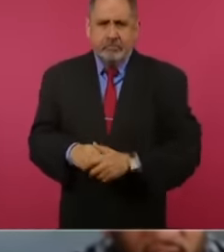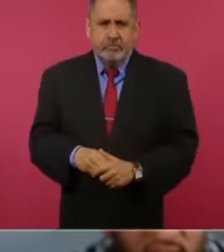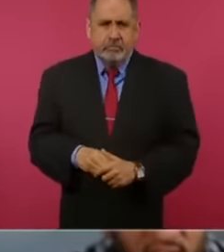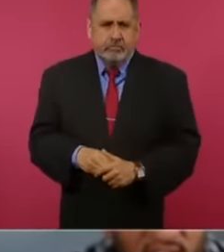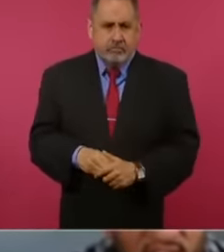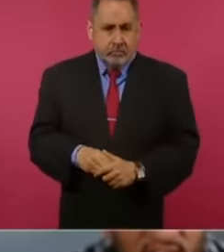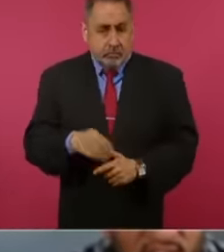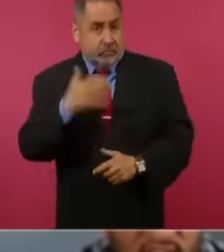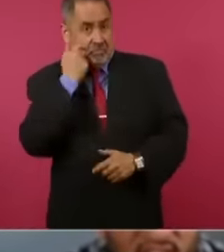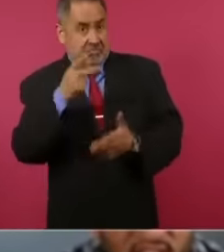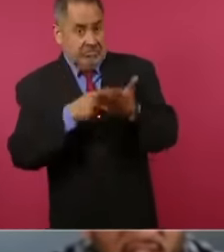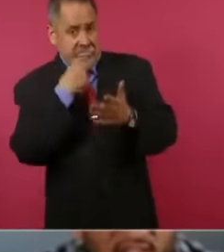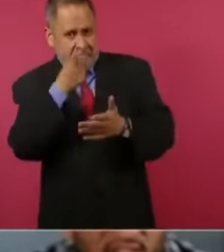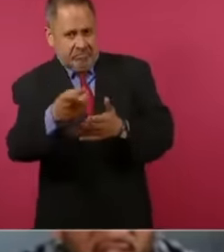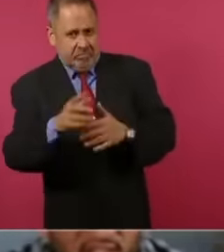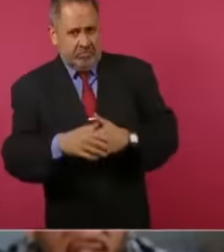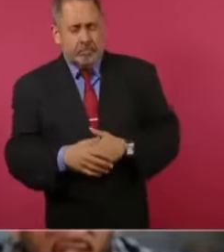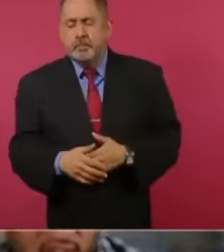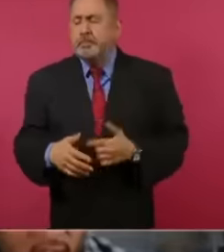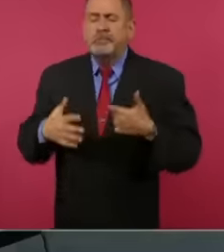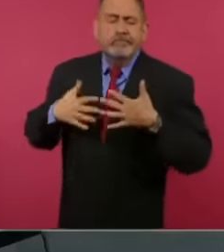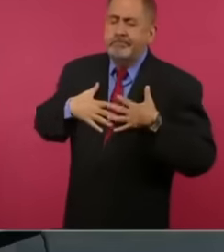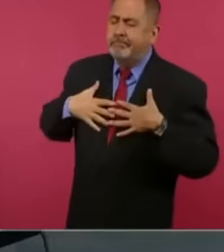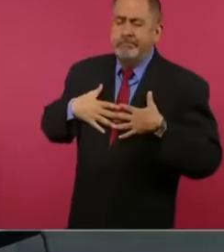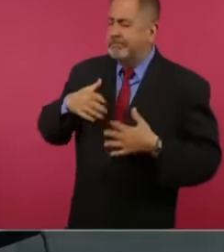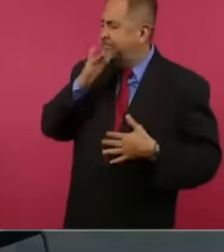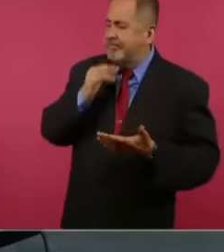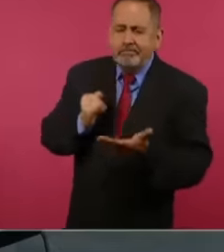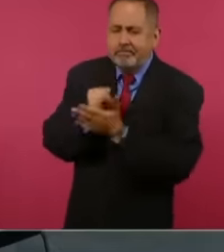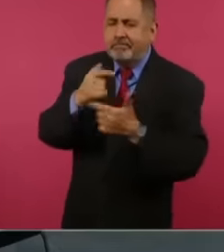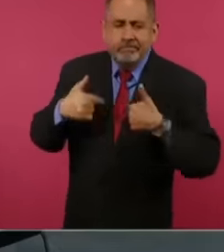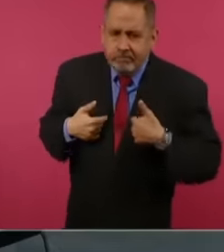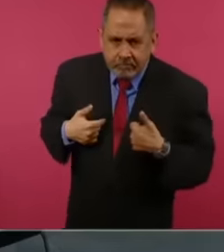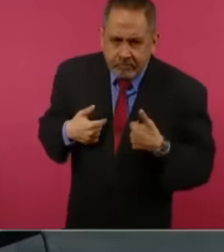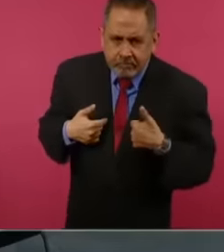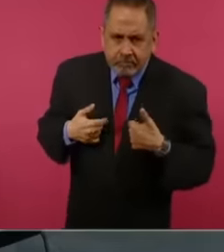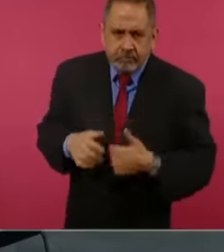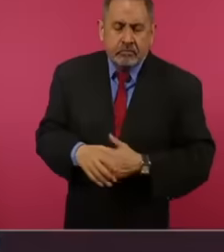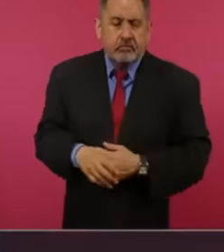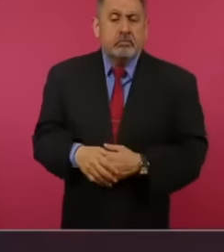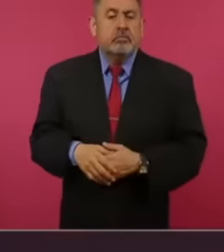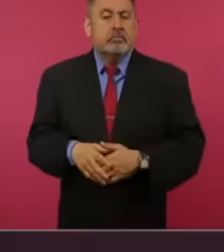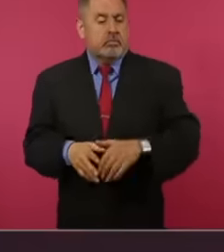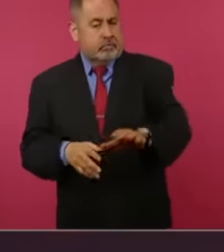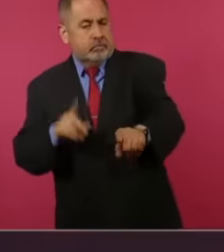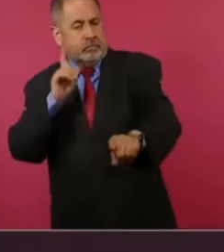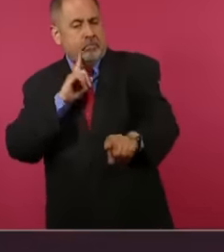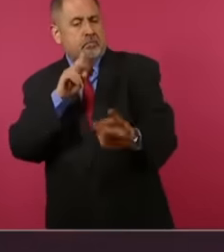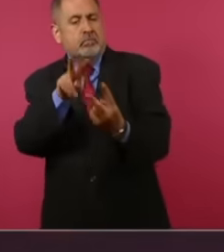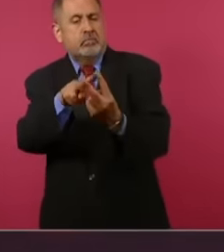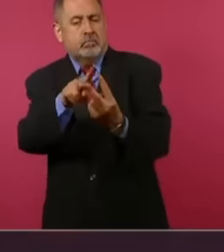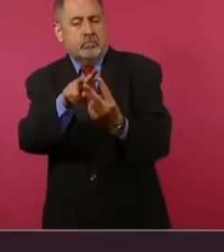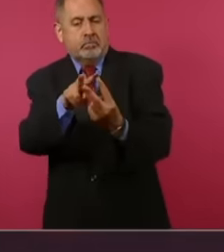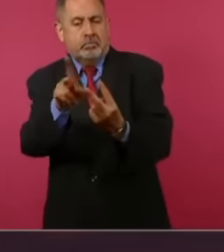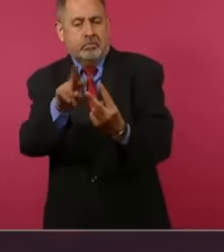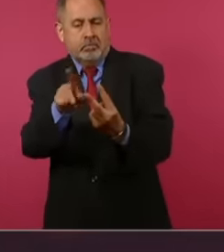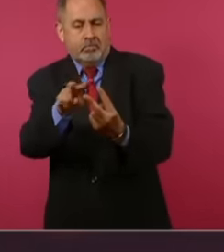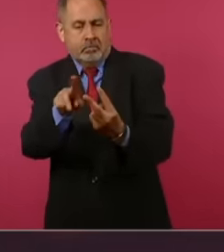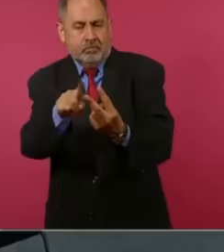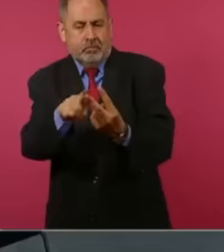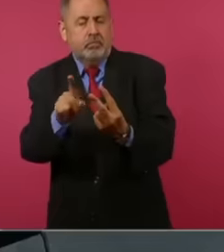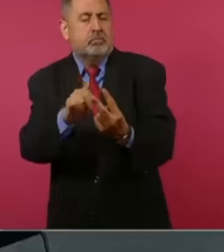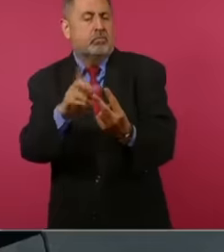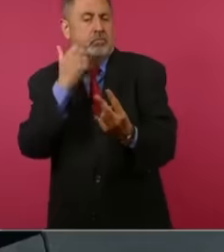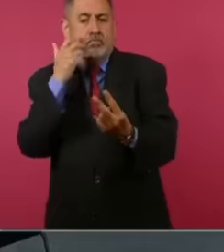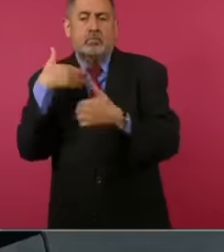Ya le dije cuál, quiere que se lo vuelva a repetir. No nos toca a nosotros eso. Bueno, algo tendrían que hacer ellas, cualquiera de las dos,